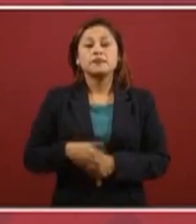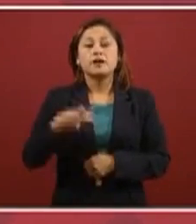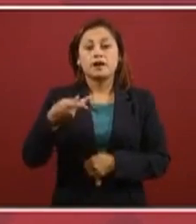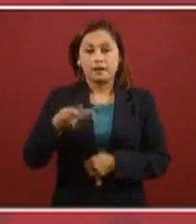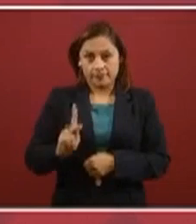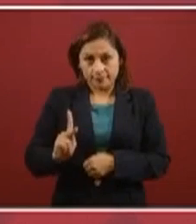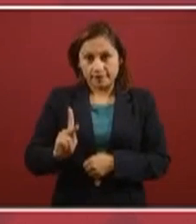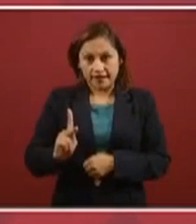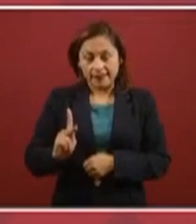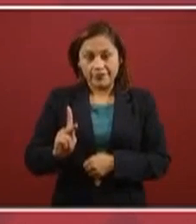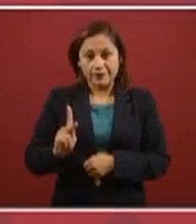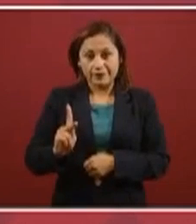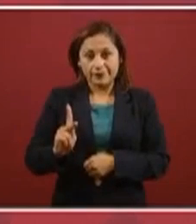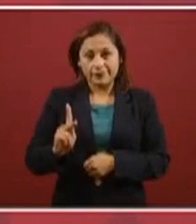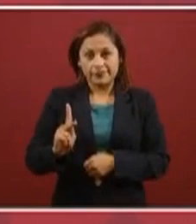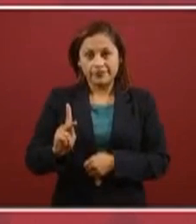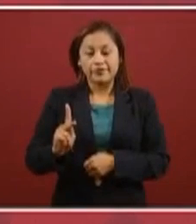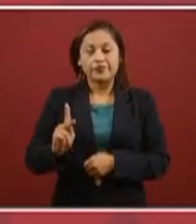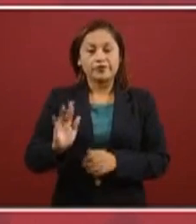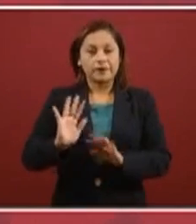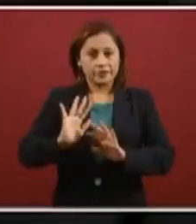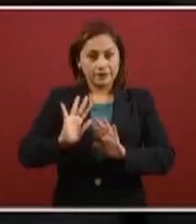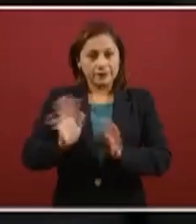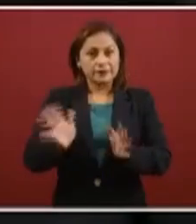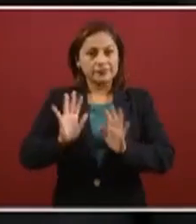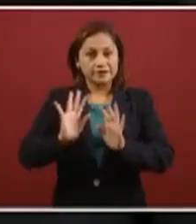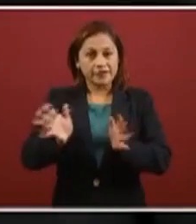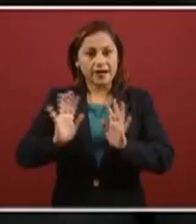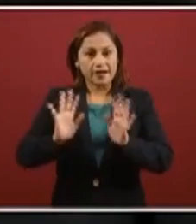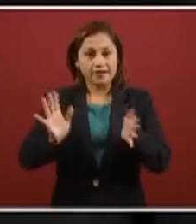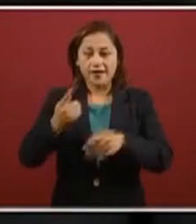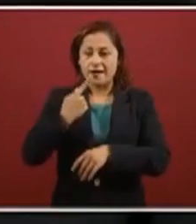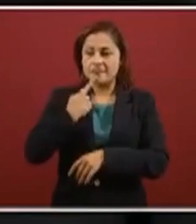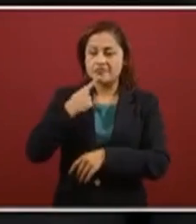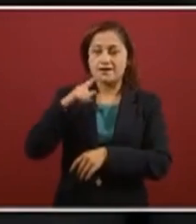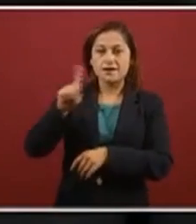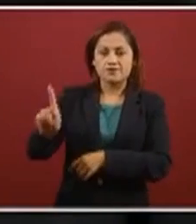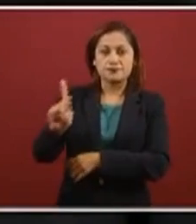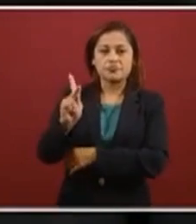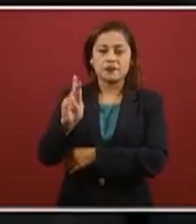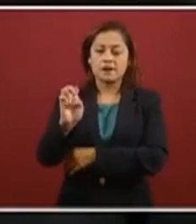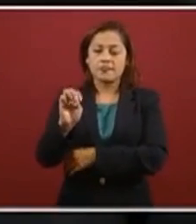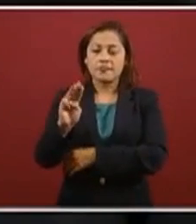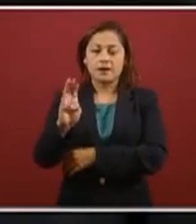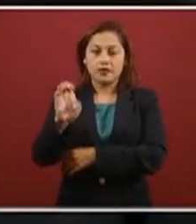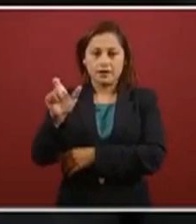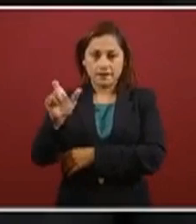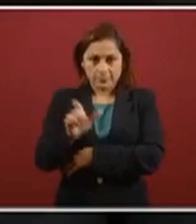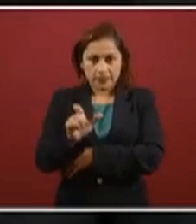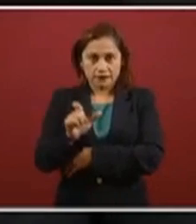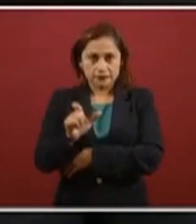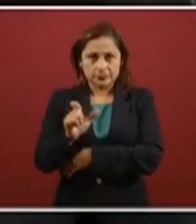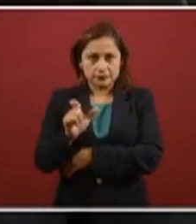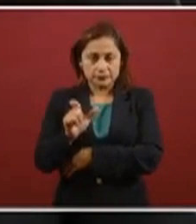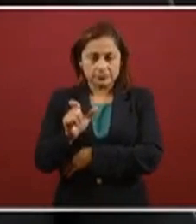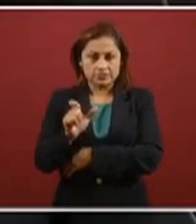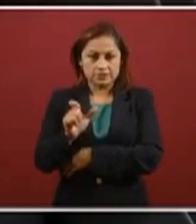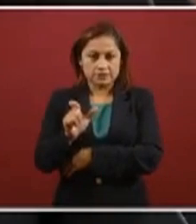acusó de que Pemex les